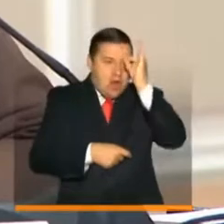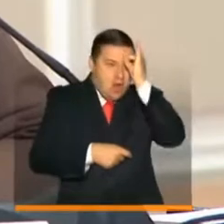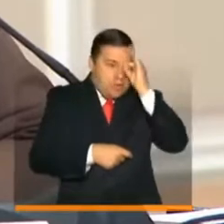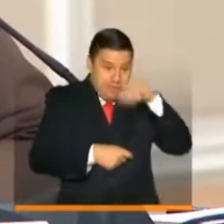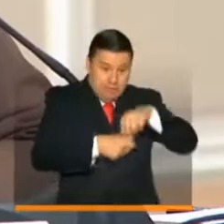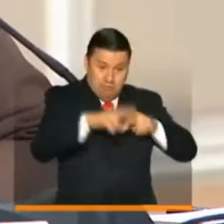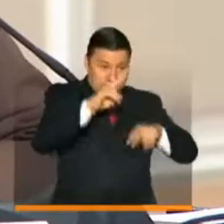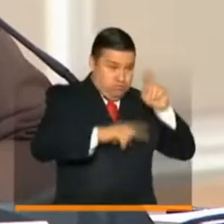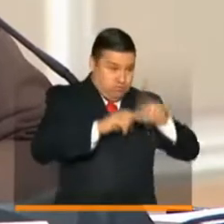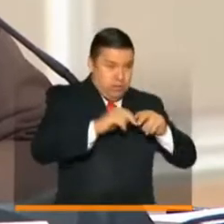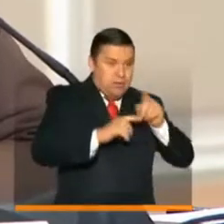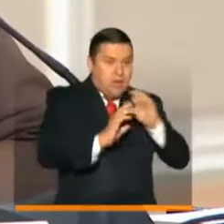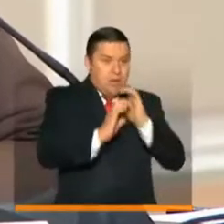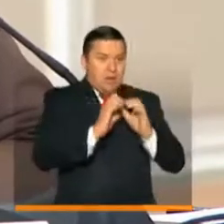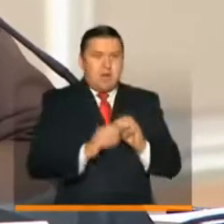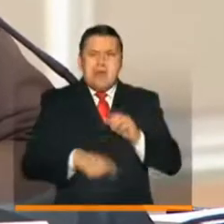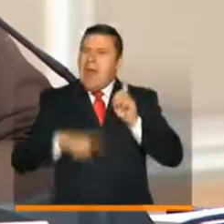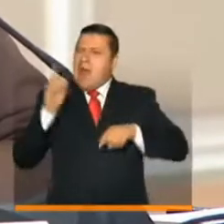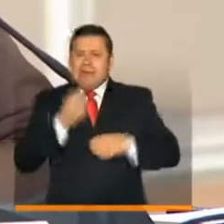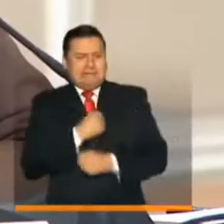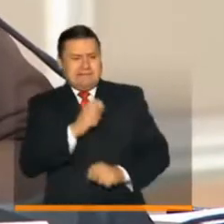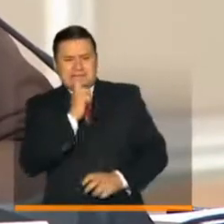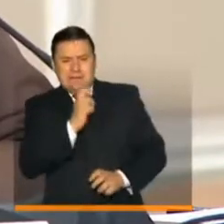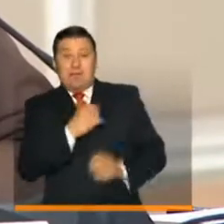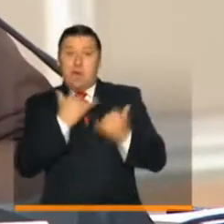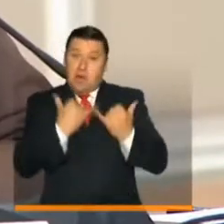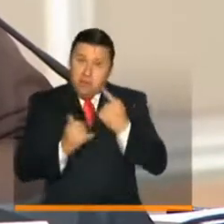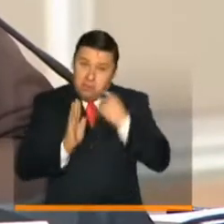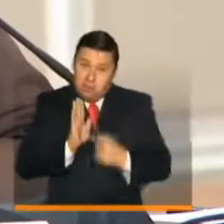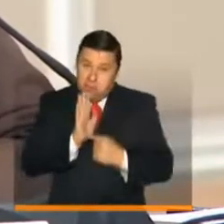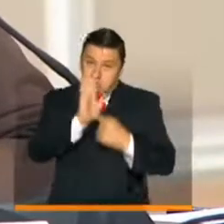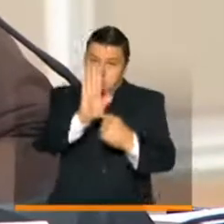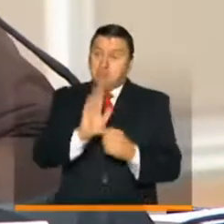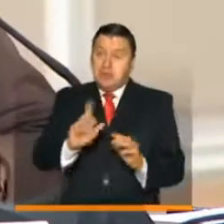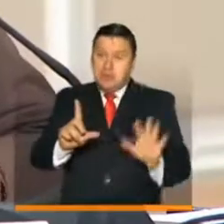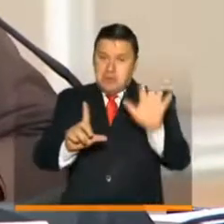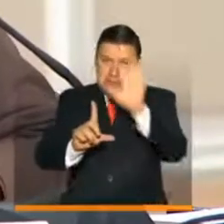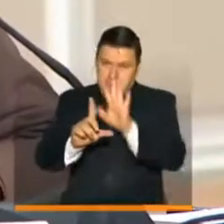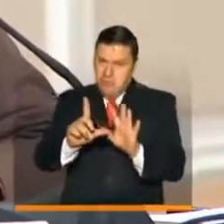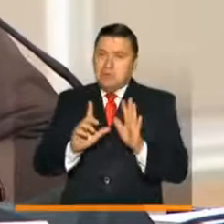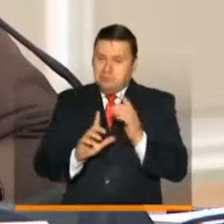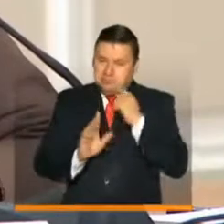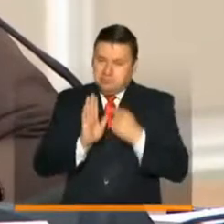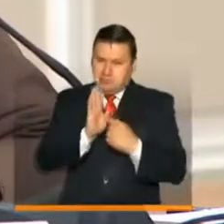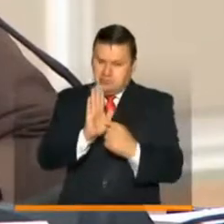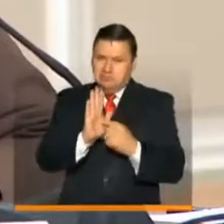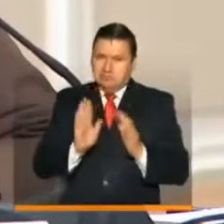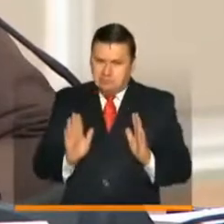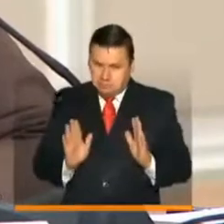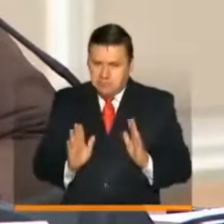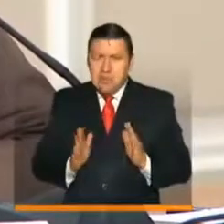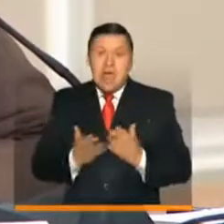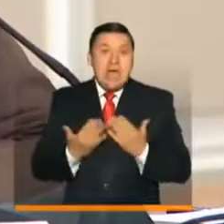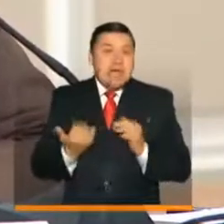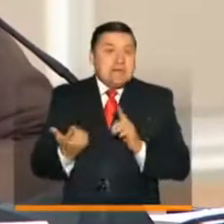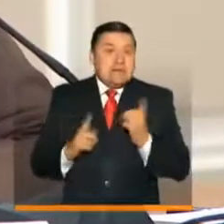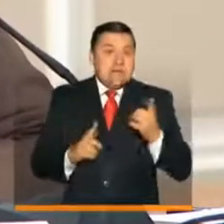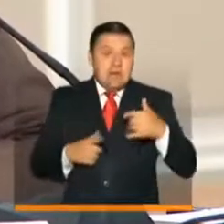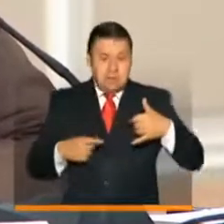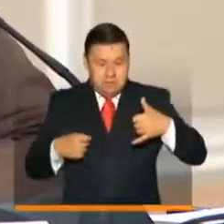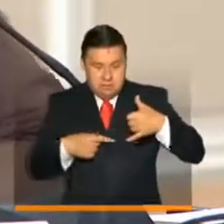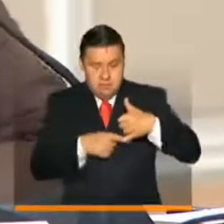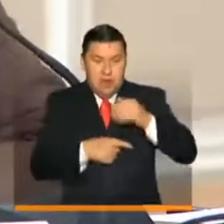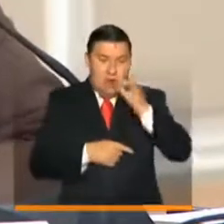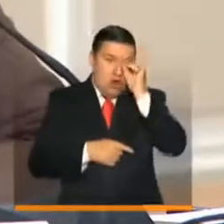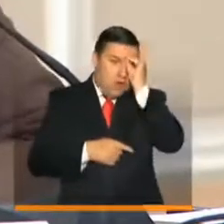Para algunos era una tarea imposible. Hoy les quiero mostrar un video que lo vamos a ver, donde ya Leticia, el